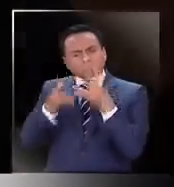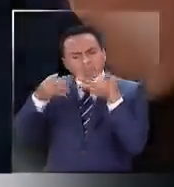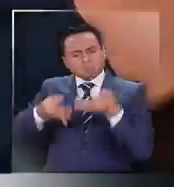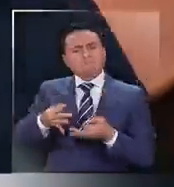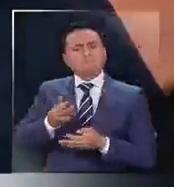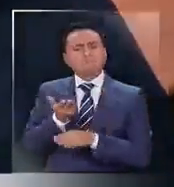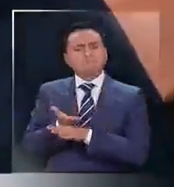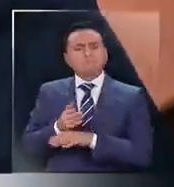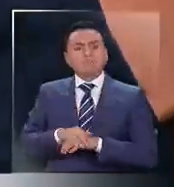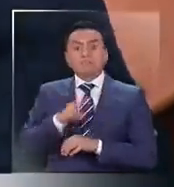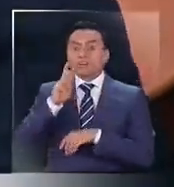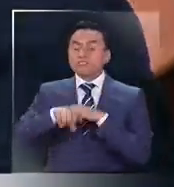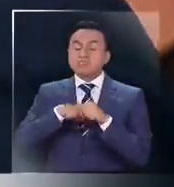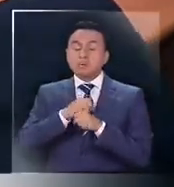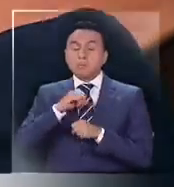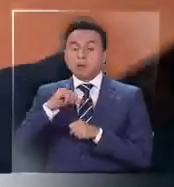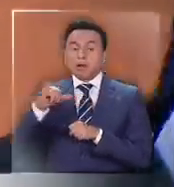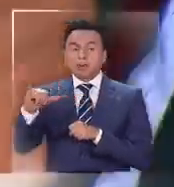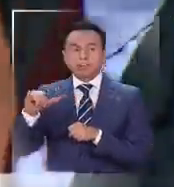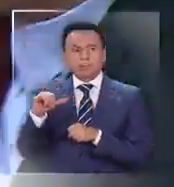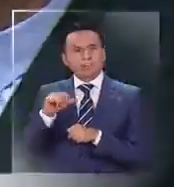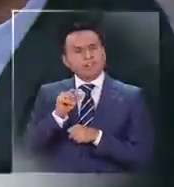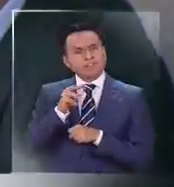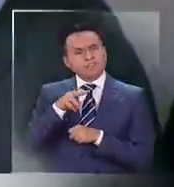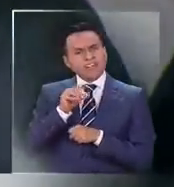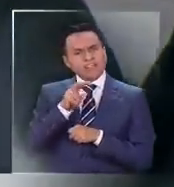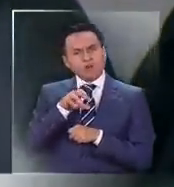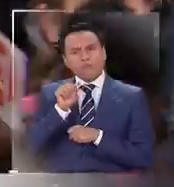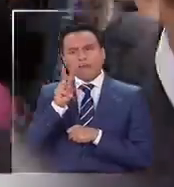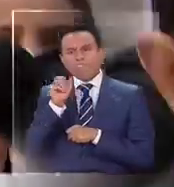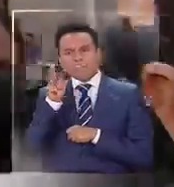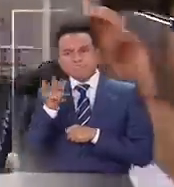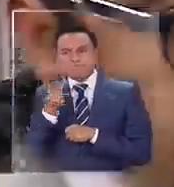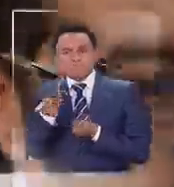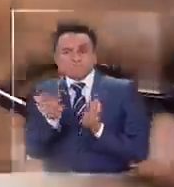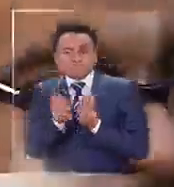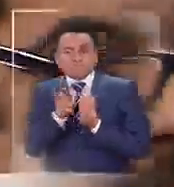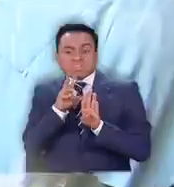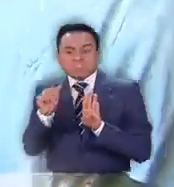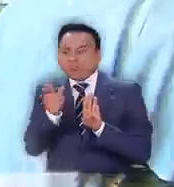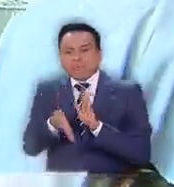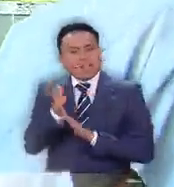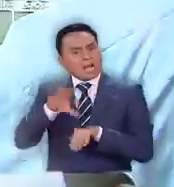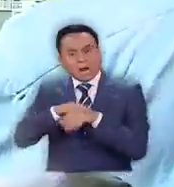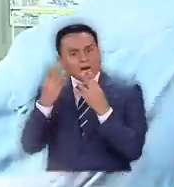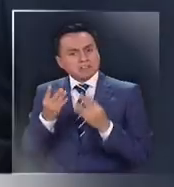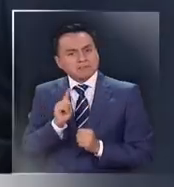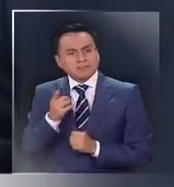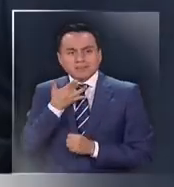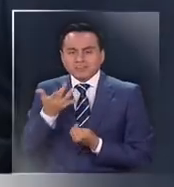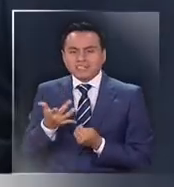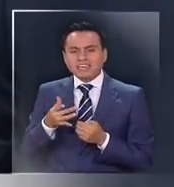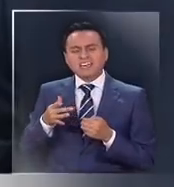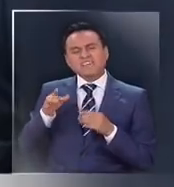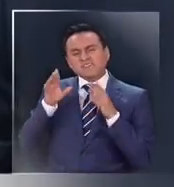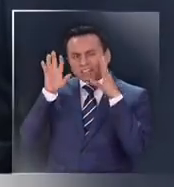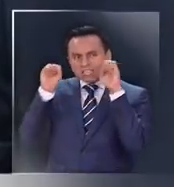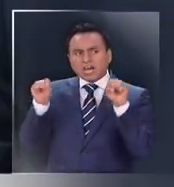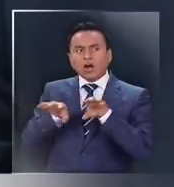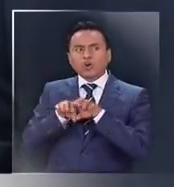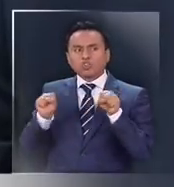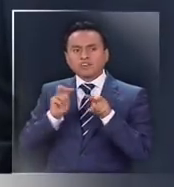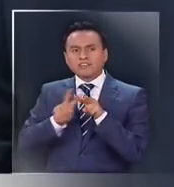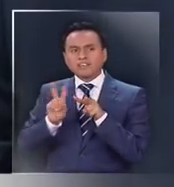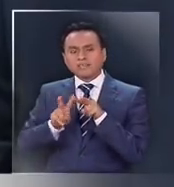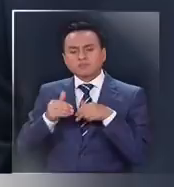efectivo. 3 años después, Delano, Lavín y Wagner están a un paso de cerrar el caso Penta sin ir a la cárcel. Eso porque la Fiscalía acordó realizar